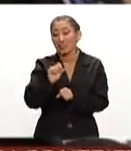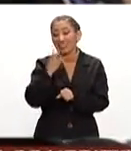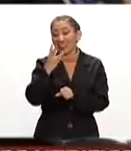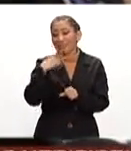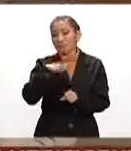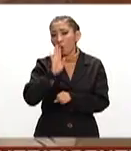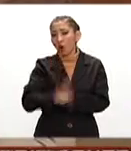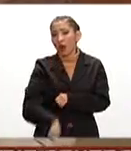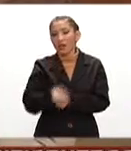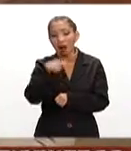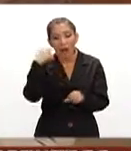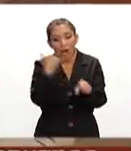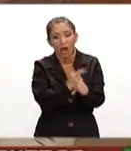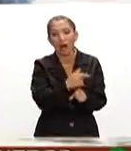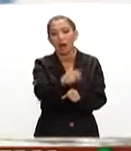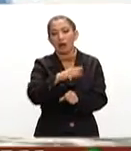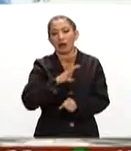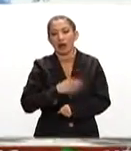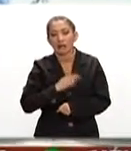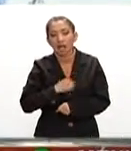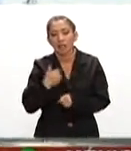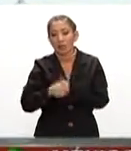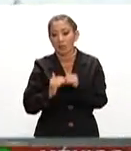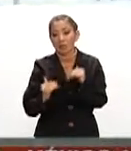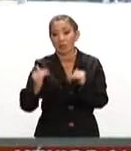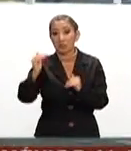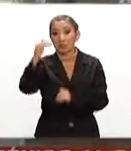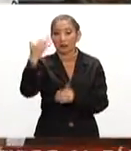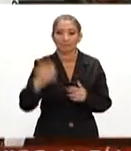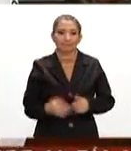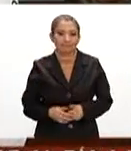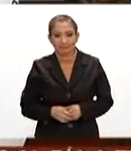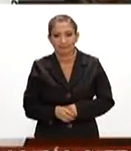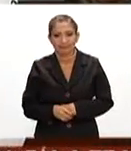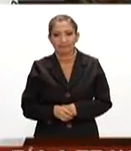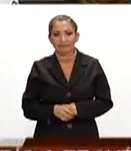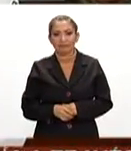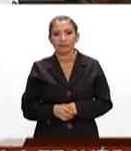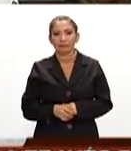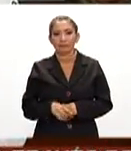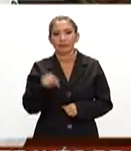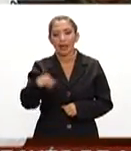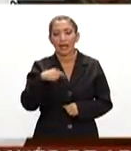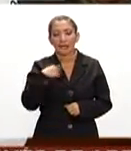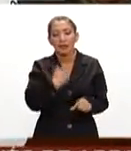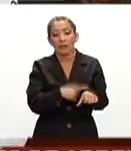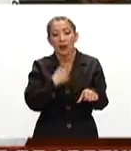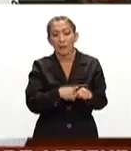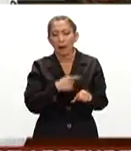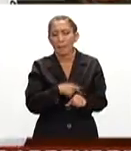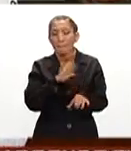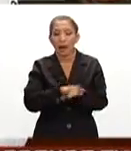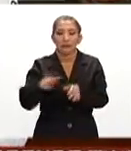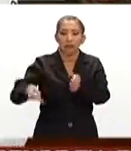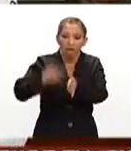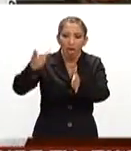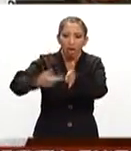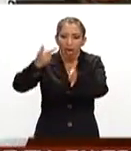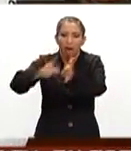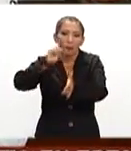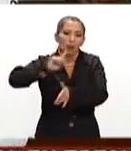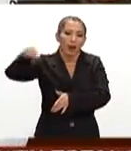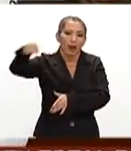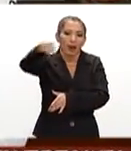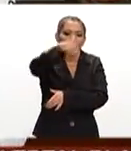mil mujeres son diagnosticadas y la cifra va en aumento. Es la patología maligna más común en las